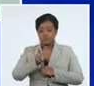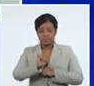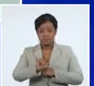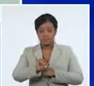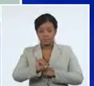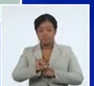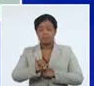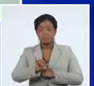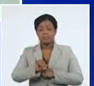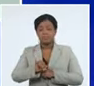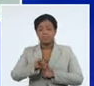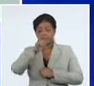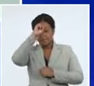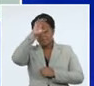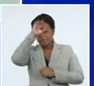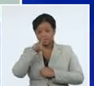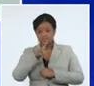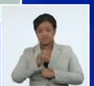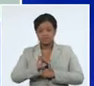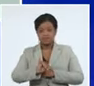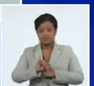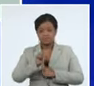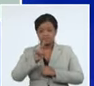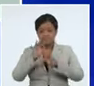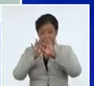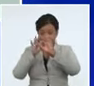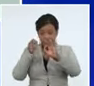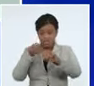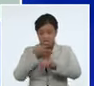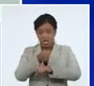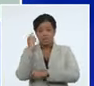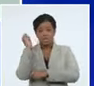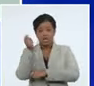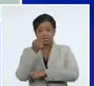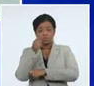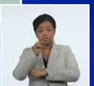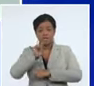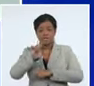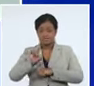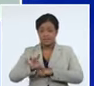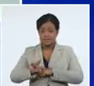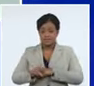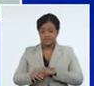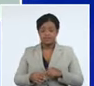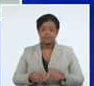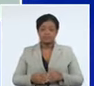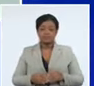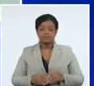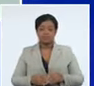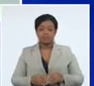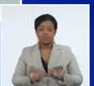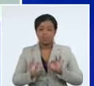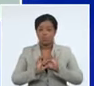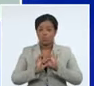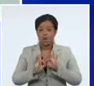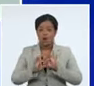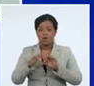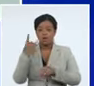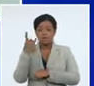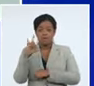Minas Hambre 16, Viñales y Mantua con 15 cada una, Guane y La Palma con